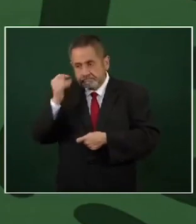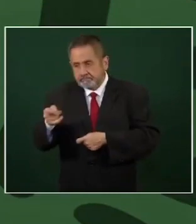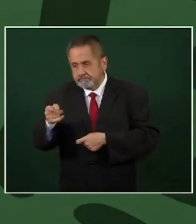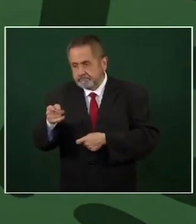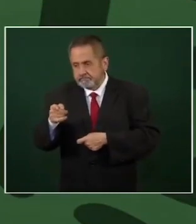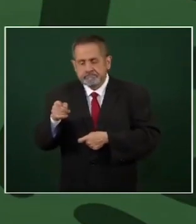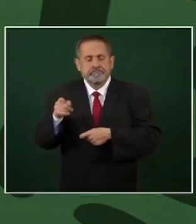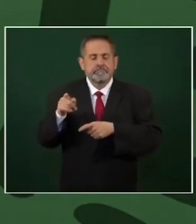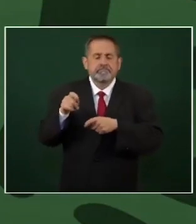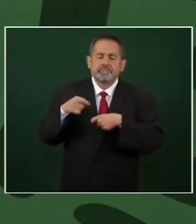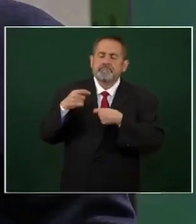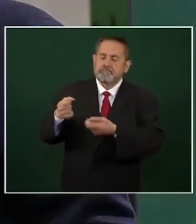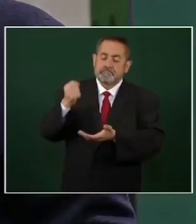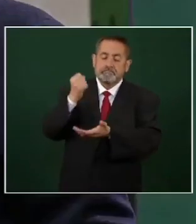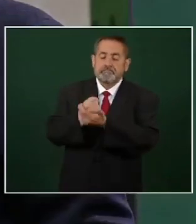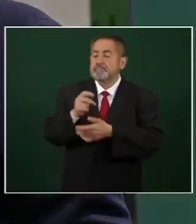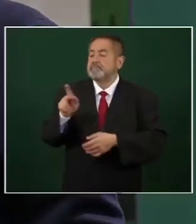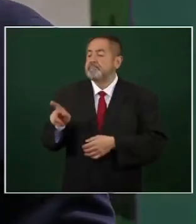pueblo